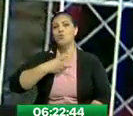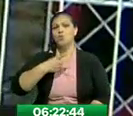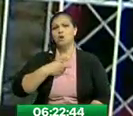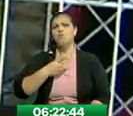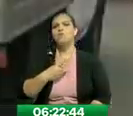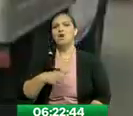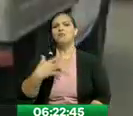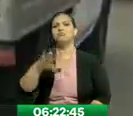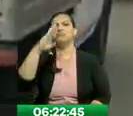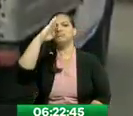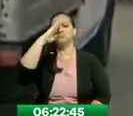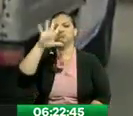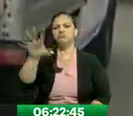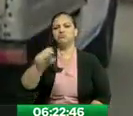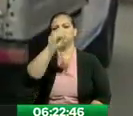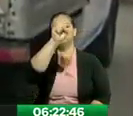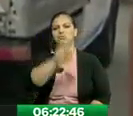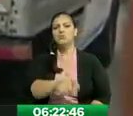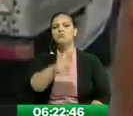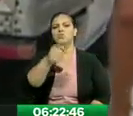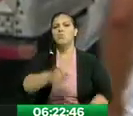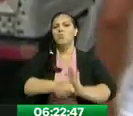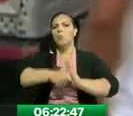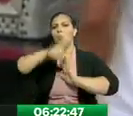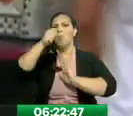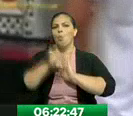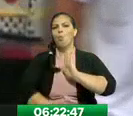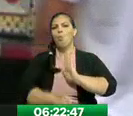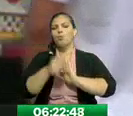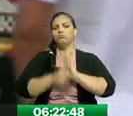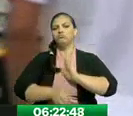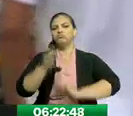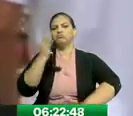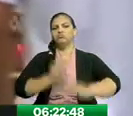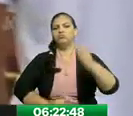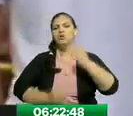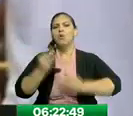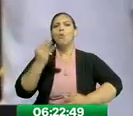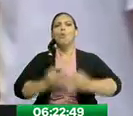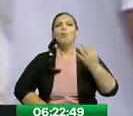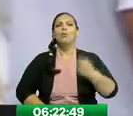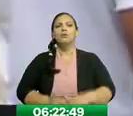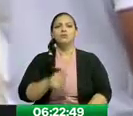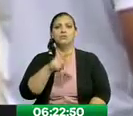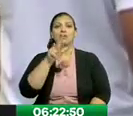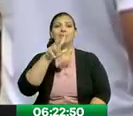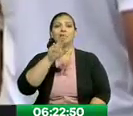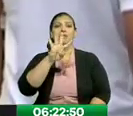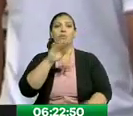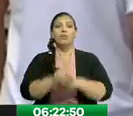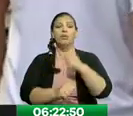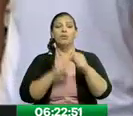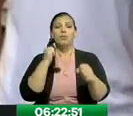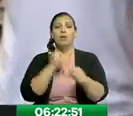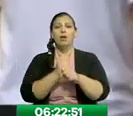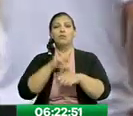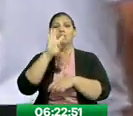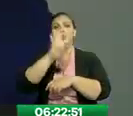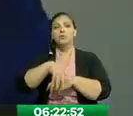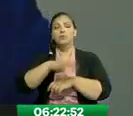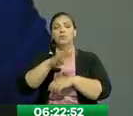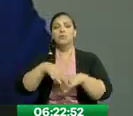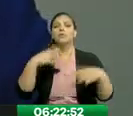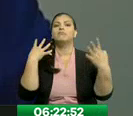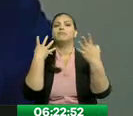30 años, que hubo pruebas suficientes para llegar hasta la sentencia. Una sentencia de 34 años, 4 meses.